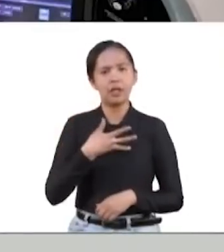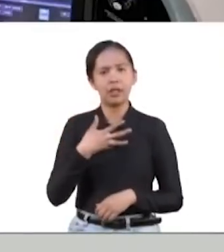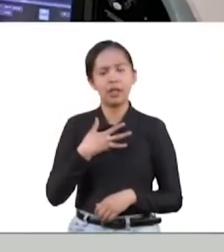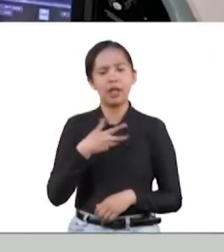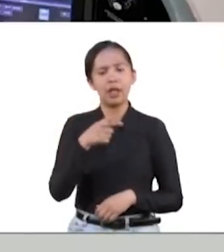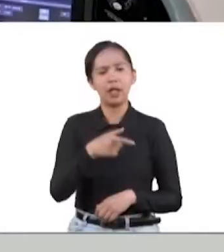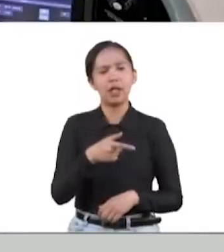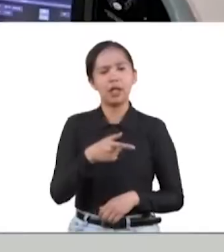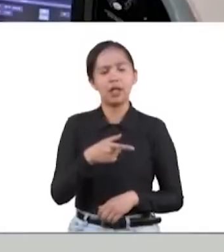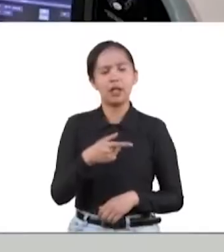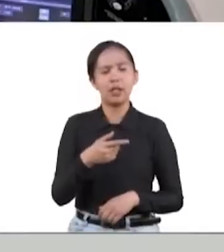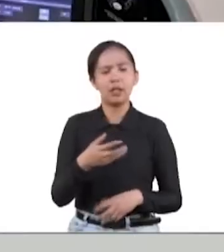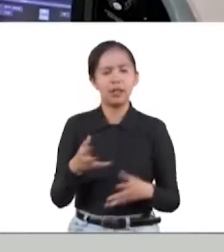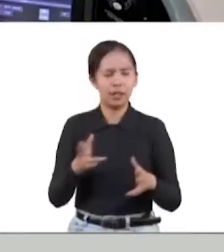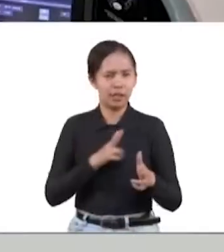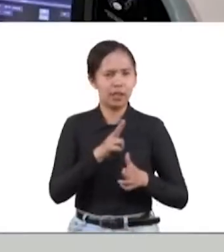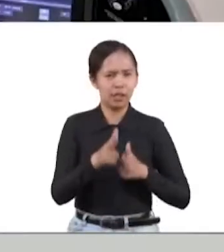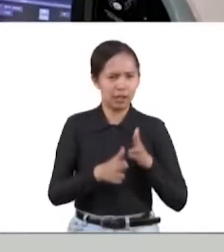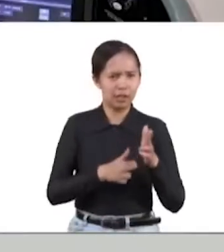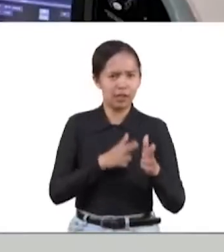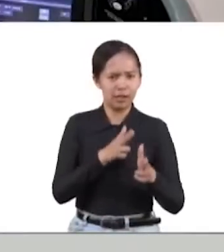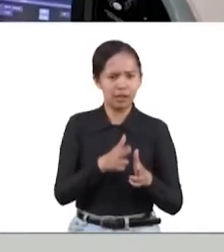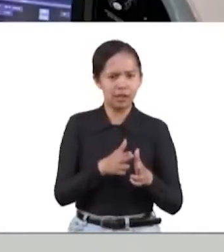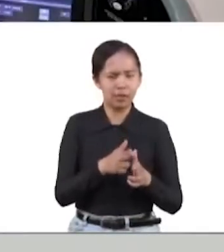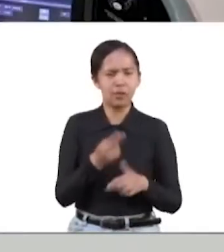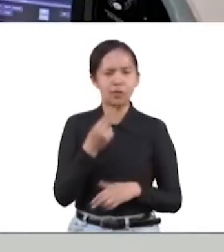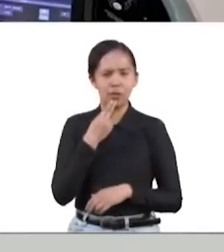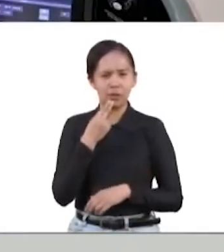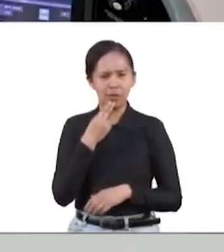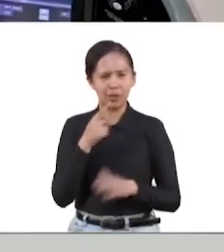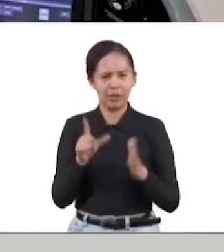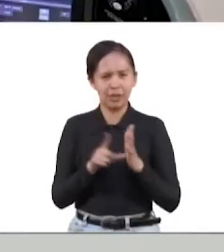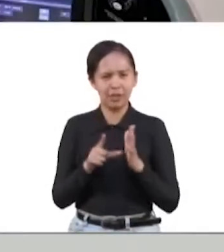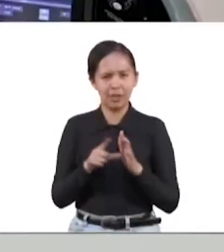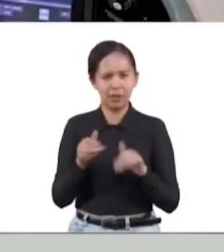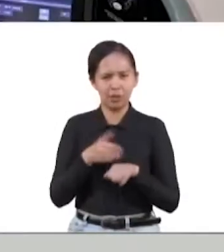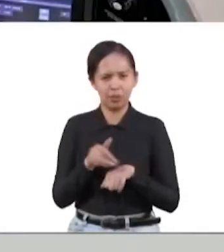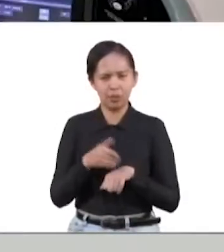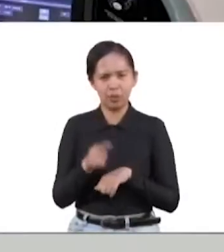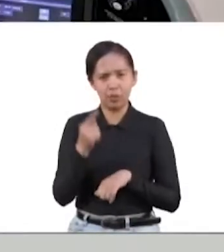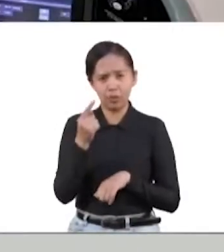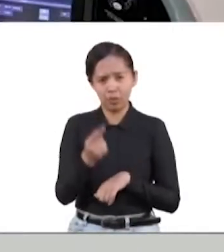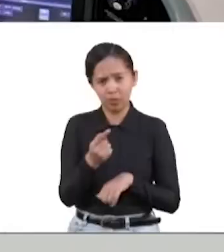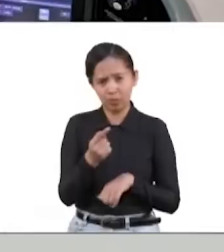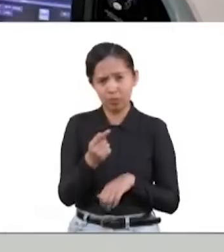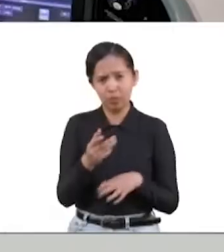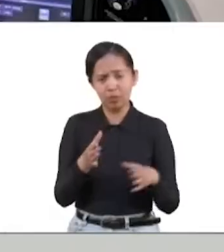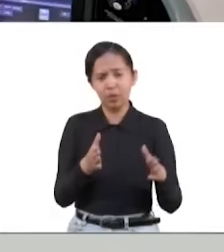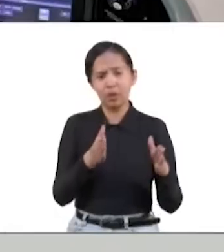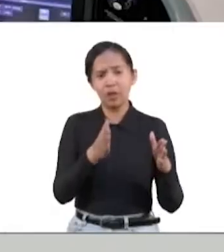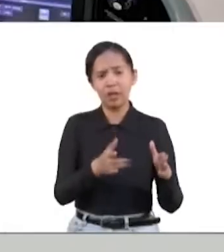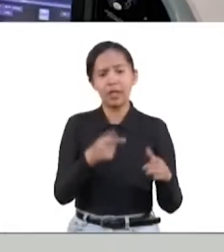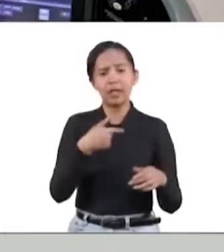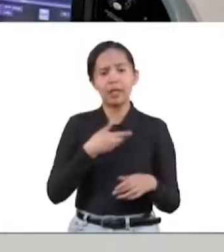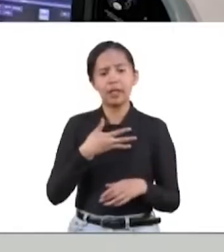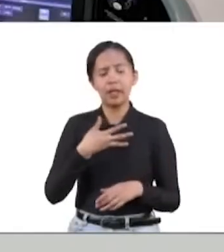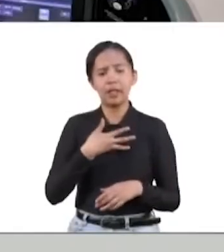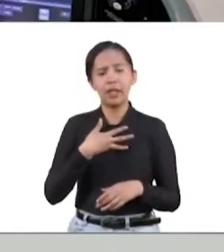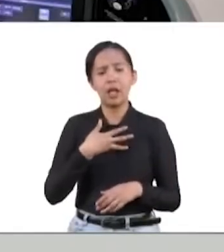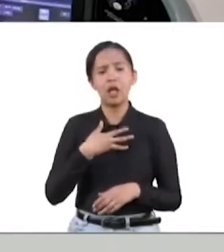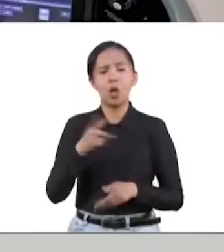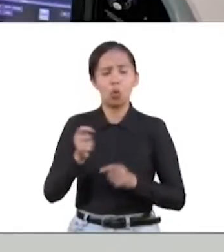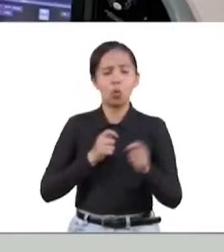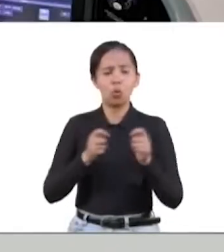adquisición, 2-3 años de estar en uso en la línea 1, se le está dotando del nuevo sistema de control CBTC.